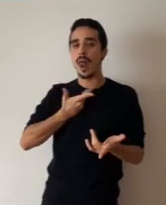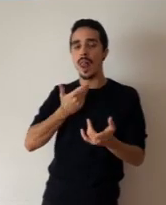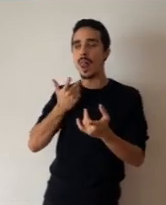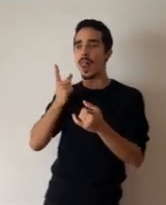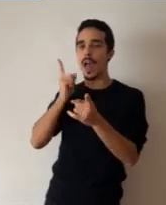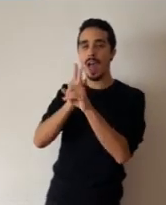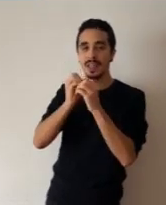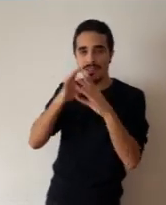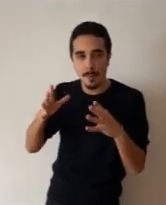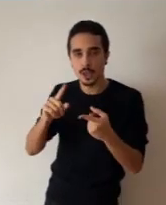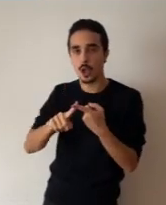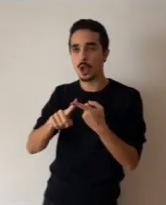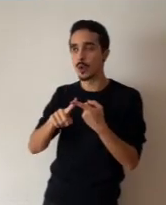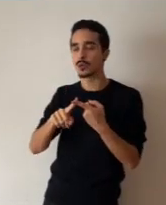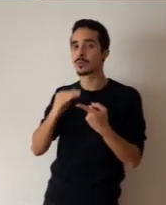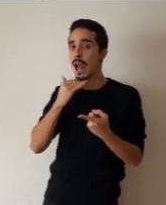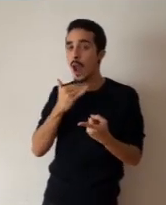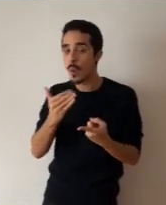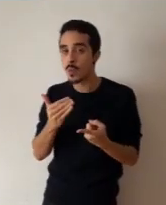efecto antiinflamatorio en